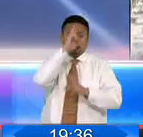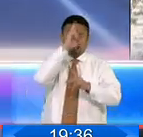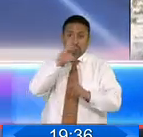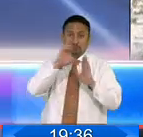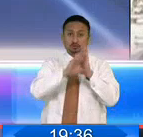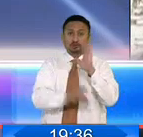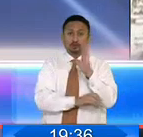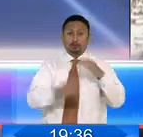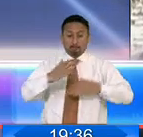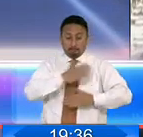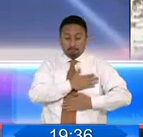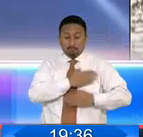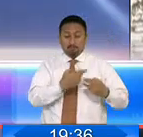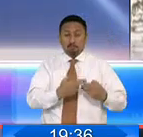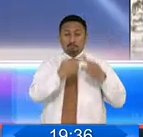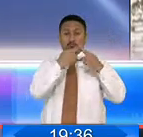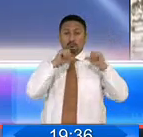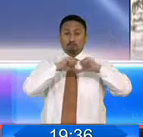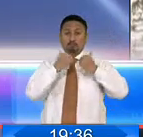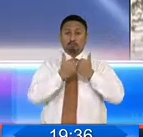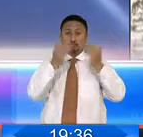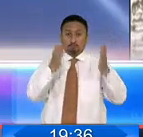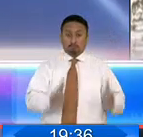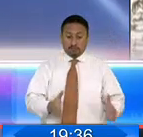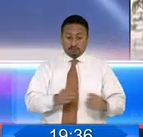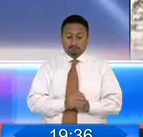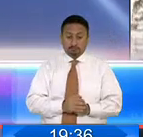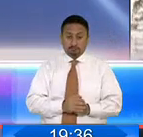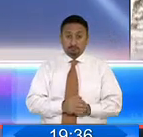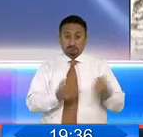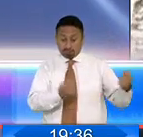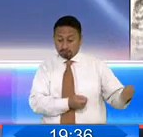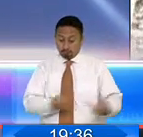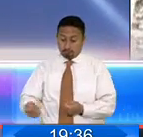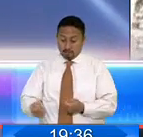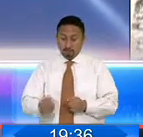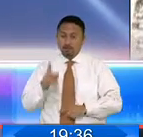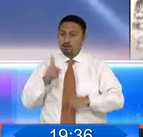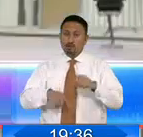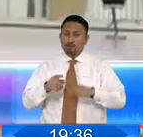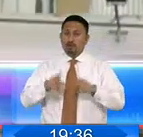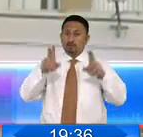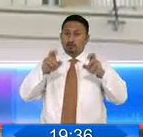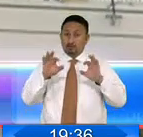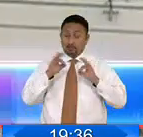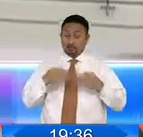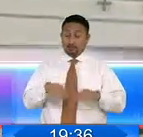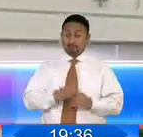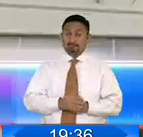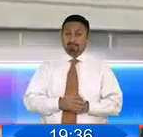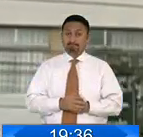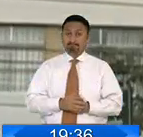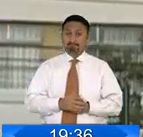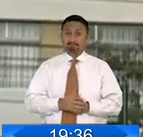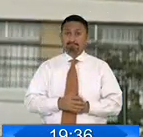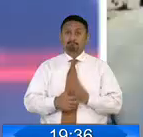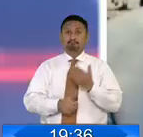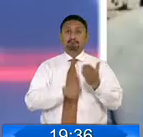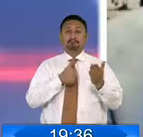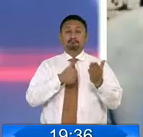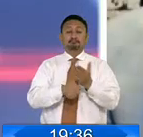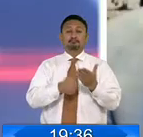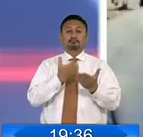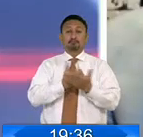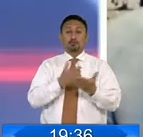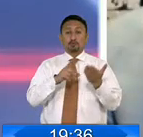nuestra responsabilidad como legisladores y por supuesto no dar paso a temas tan delicados a través de un comunicado el ministro de